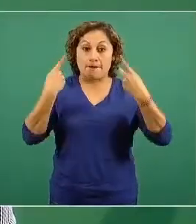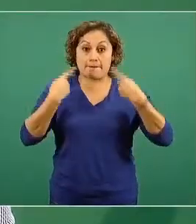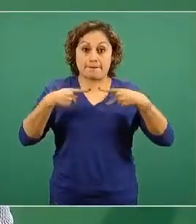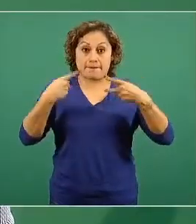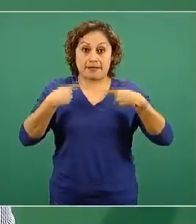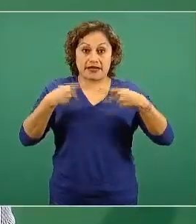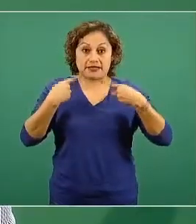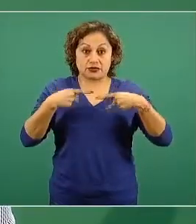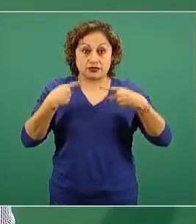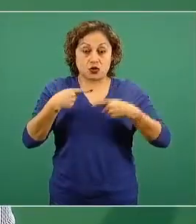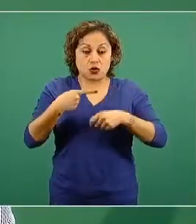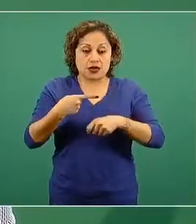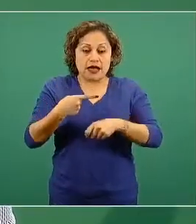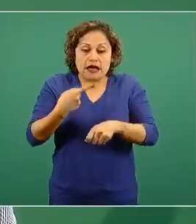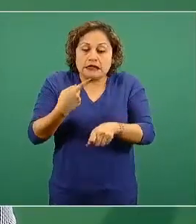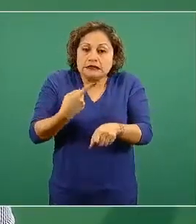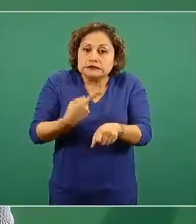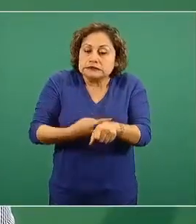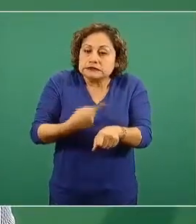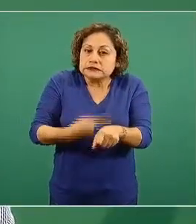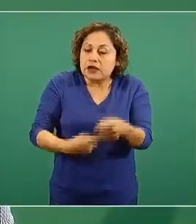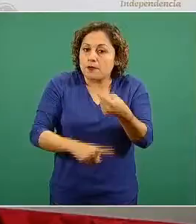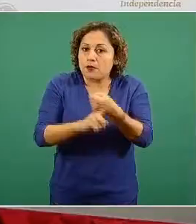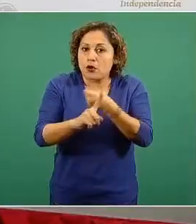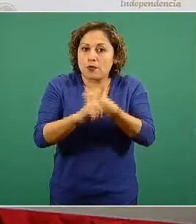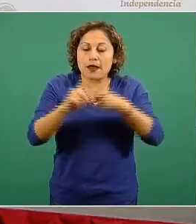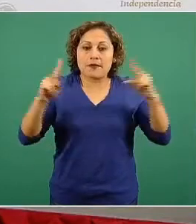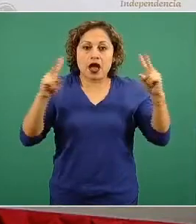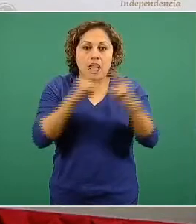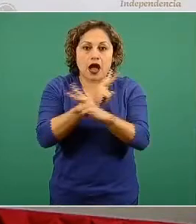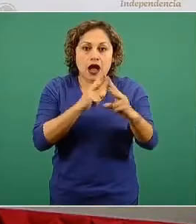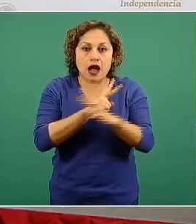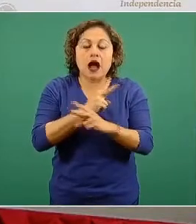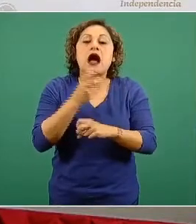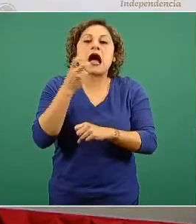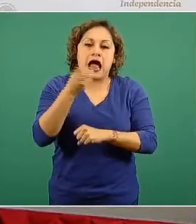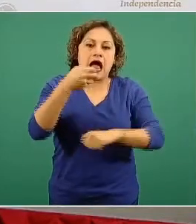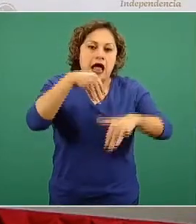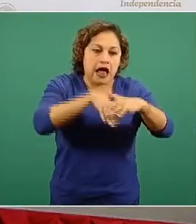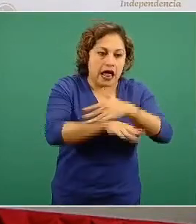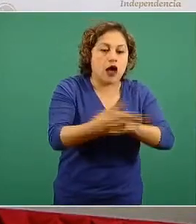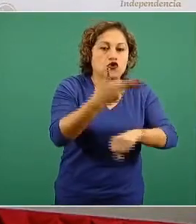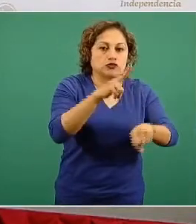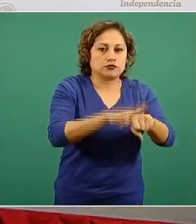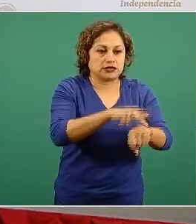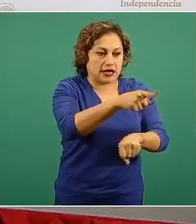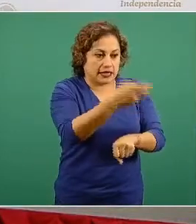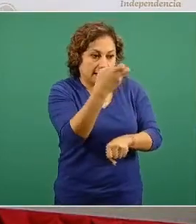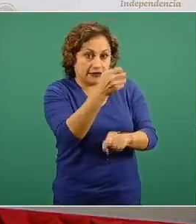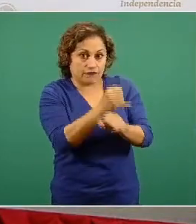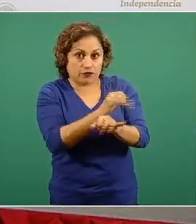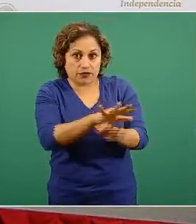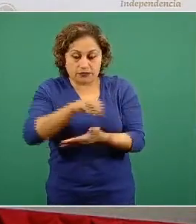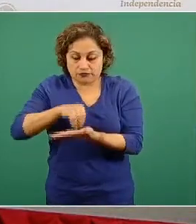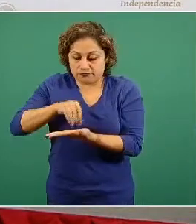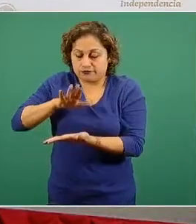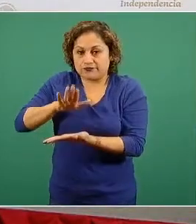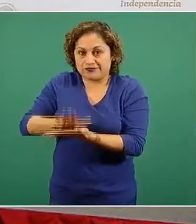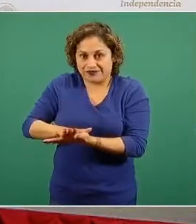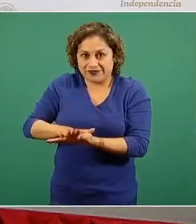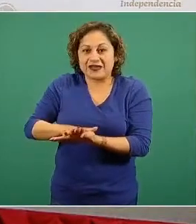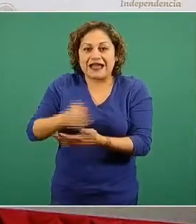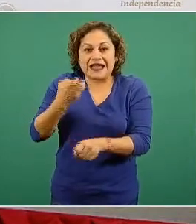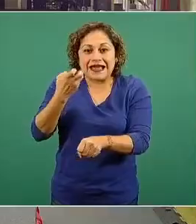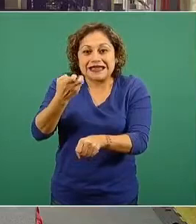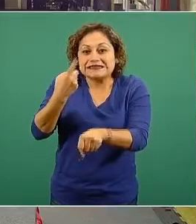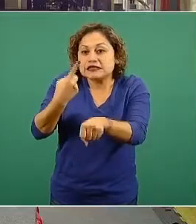IRAG general o sea cama IRAG con ventilador, solamente por efectos de presentar el síndrome de IRAG, ¿no? Es decir, ser